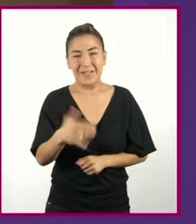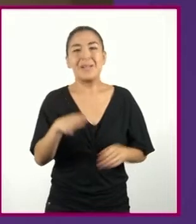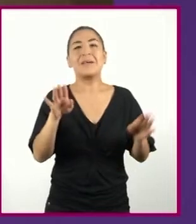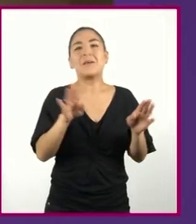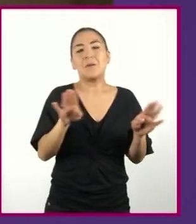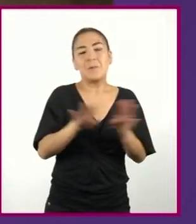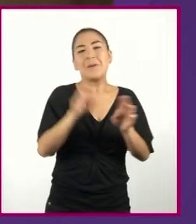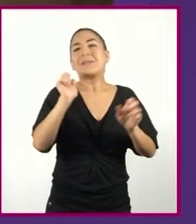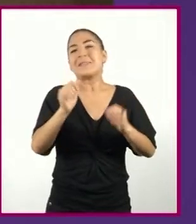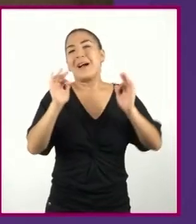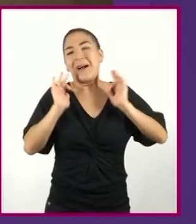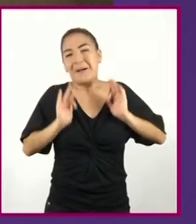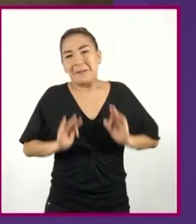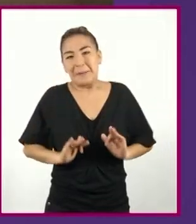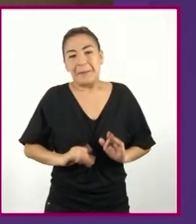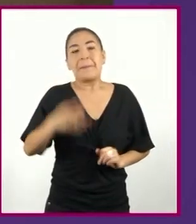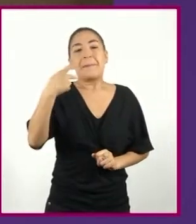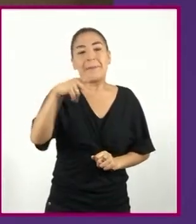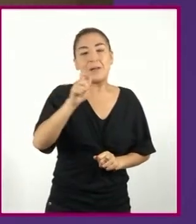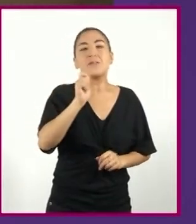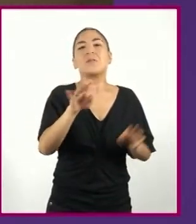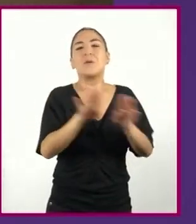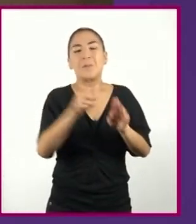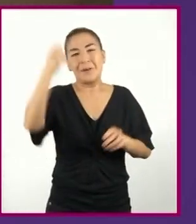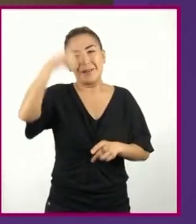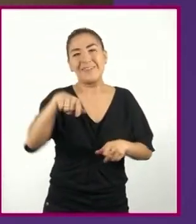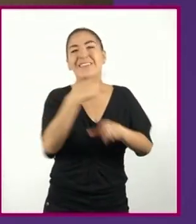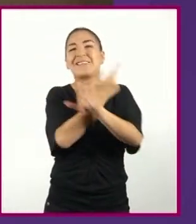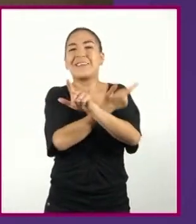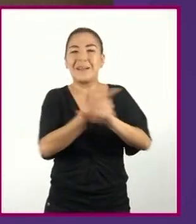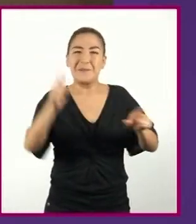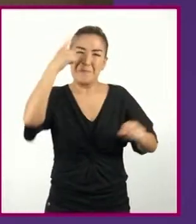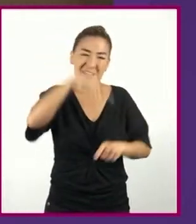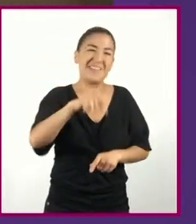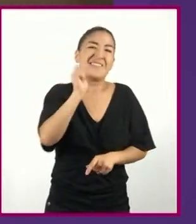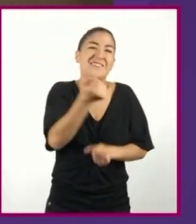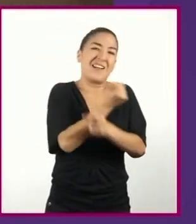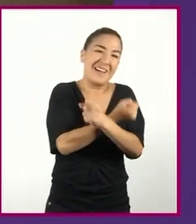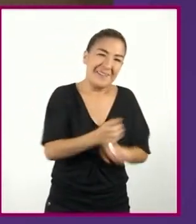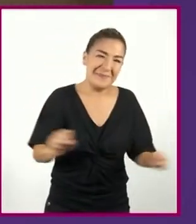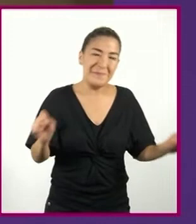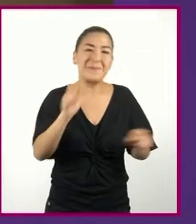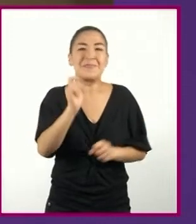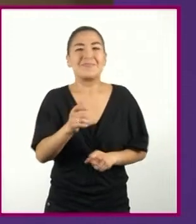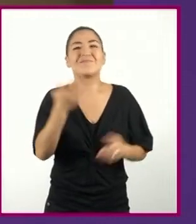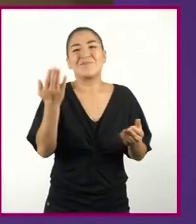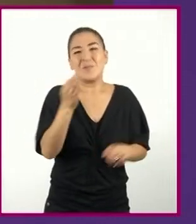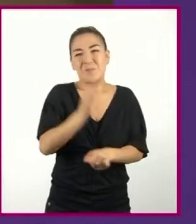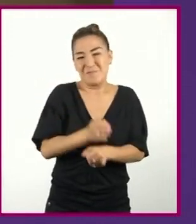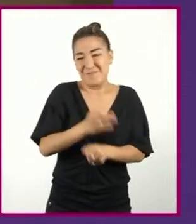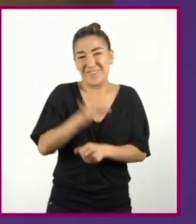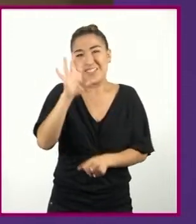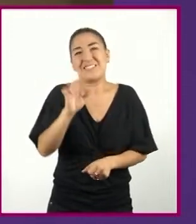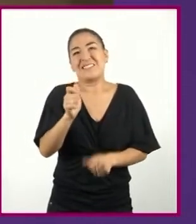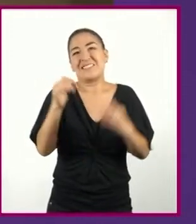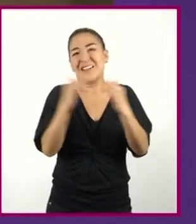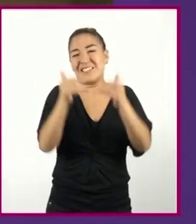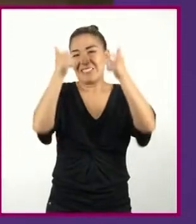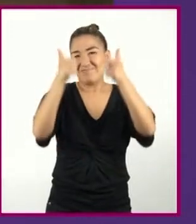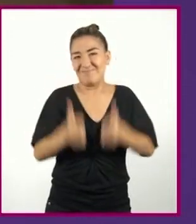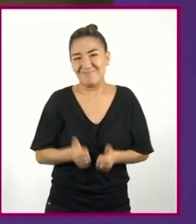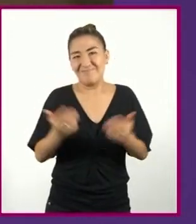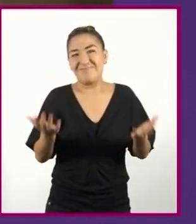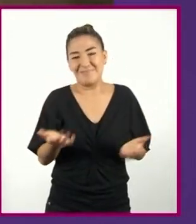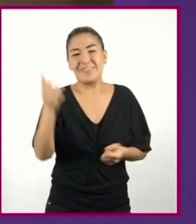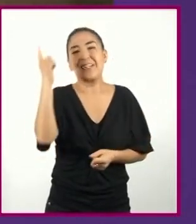No son relajantes, pero es una manera de liberar un poco el aburrimiento que nos ha puesto esta cuarentena.